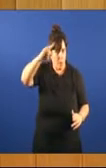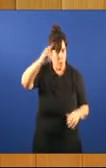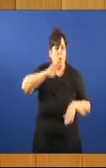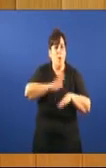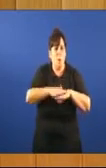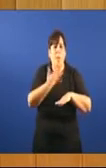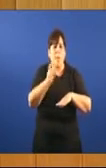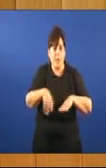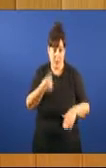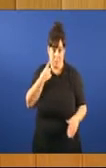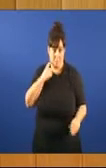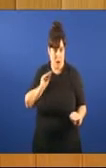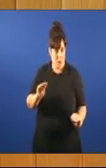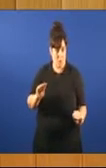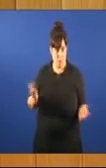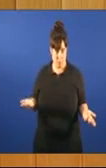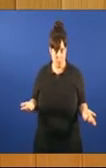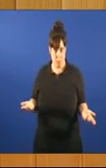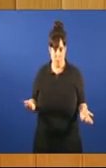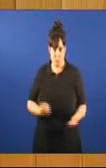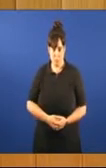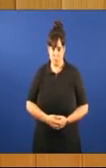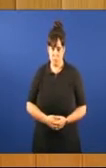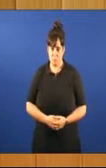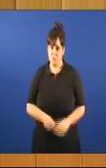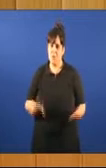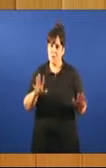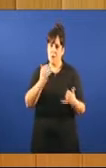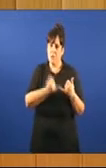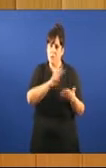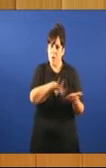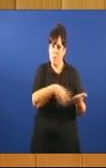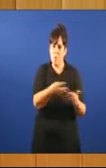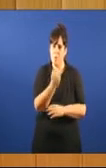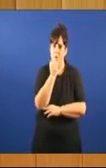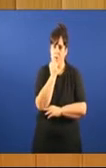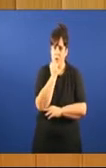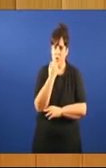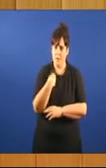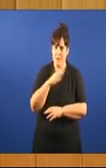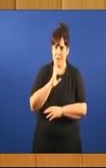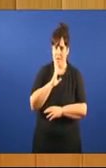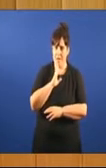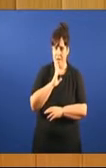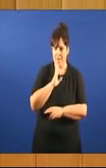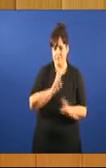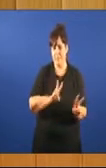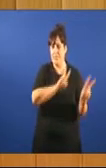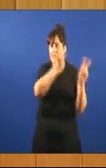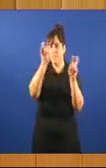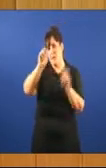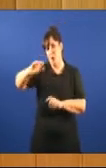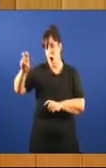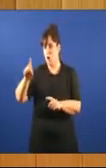inmobiliaria? Pero mire, este poema de Rosalía podería referirse tamén aos miles de parados no